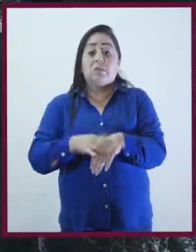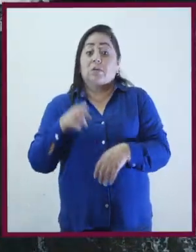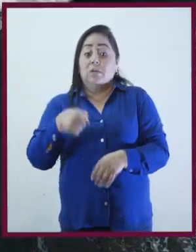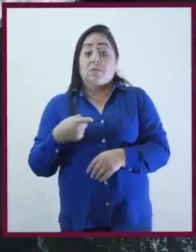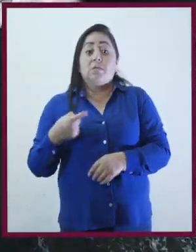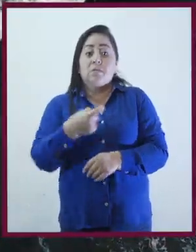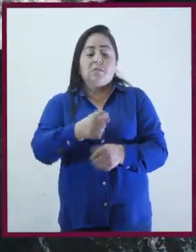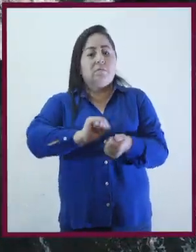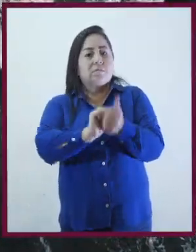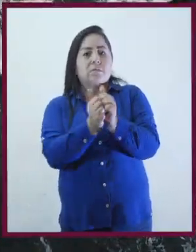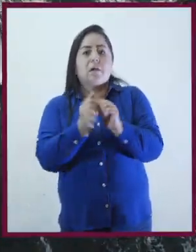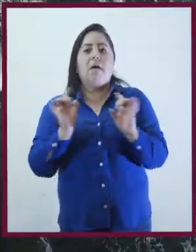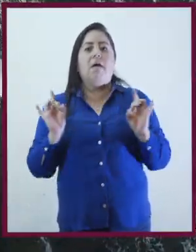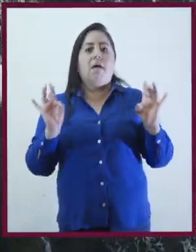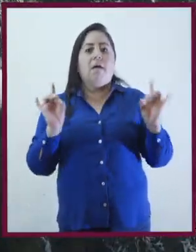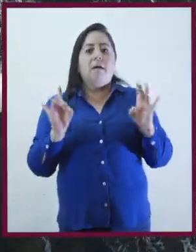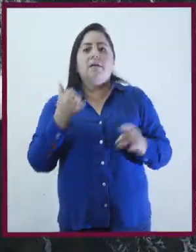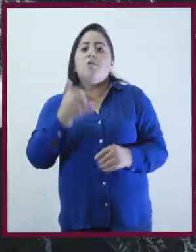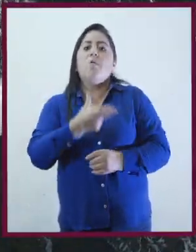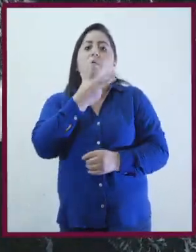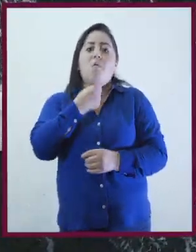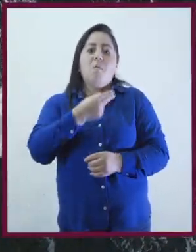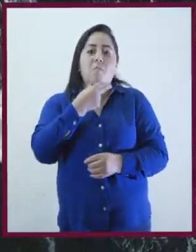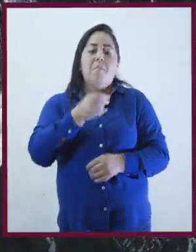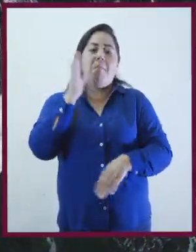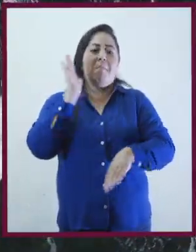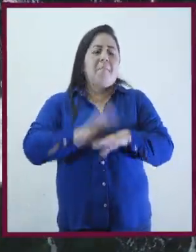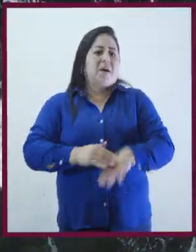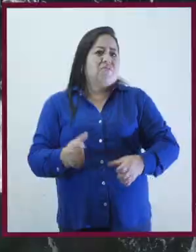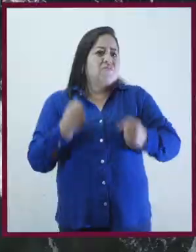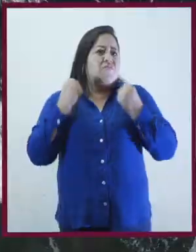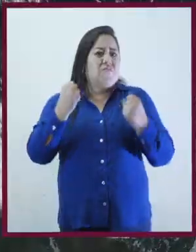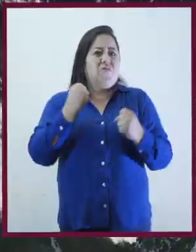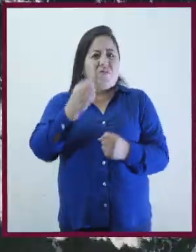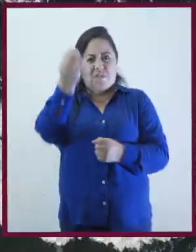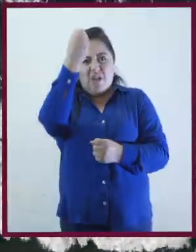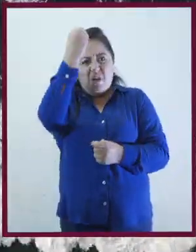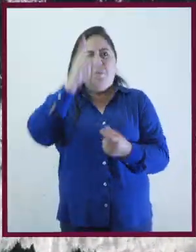se convirtieron en ángeles y hombres. El más poderoso